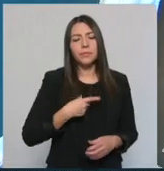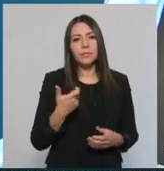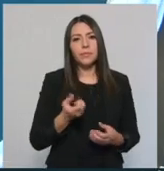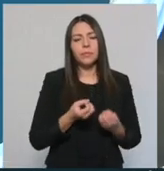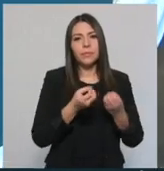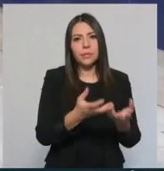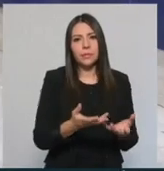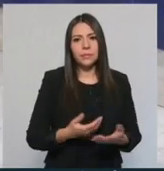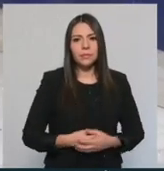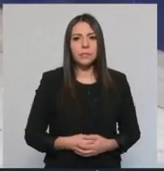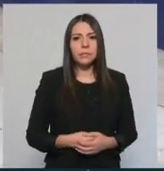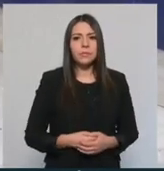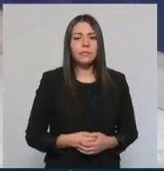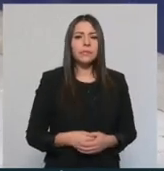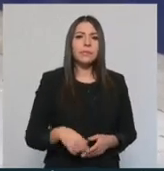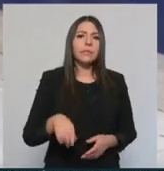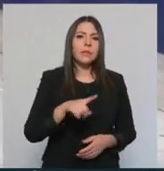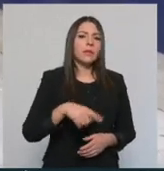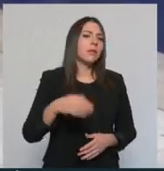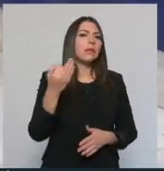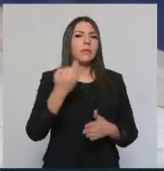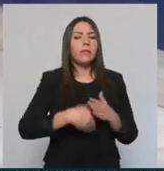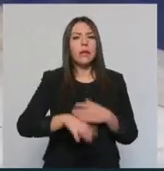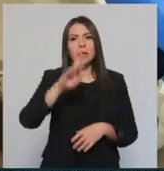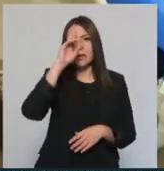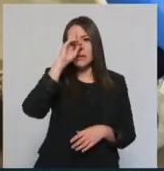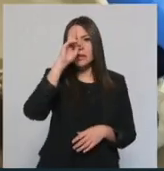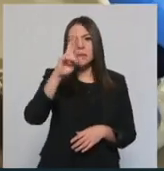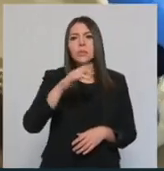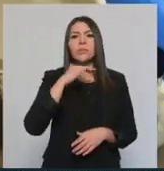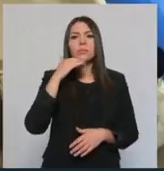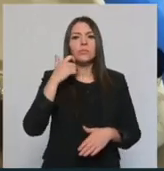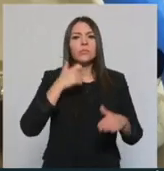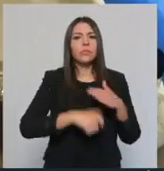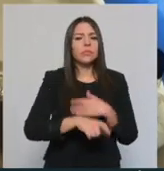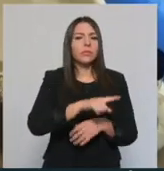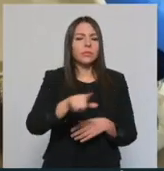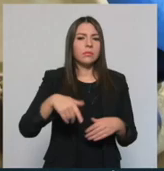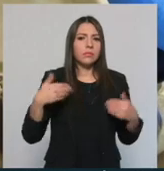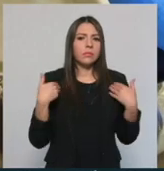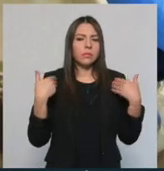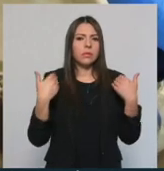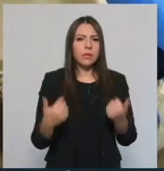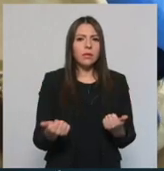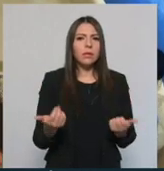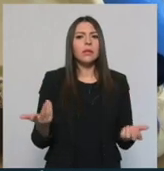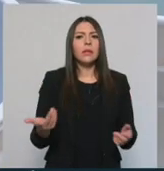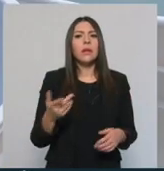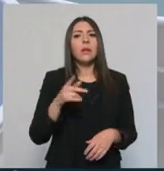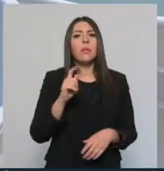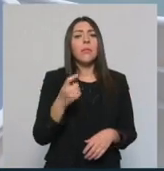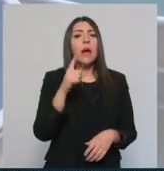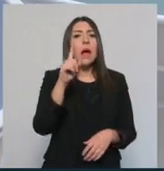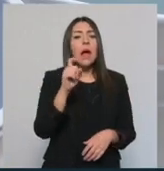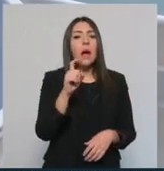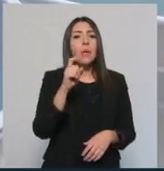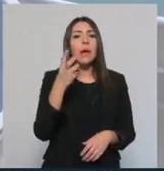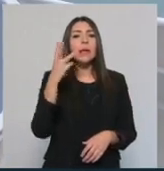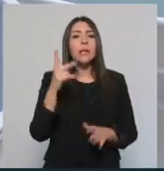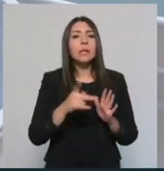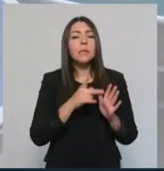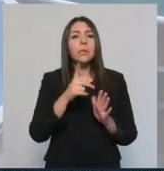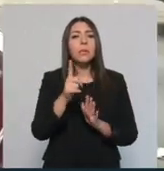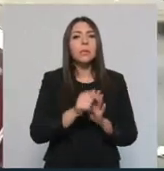esta situación es una falta de compromiso, respeto y corrupción, porque si bien tienen agua 3 veces al mes, el recibo sí llega